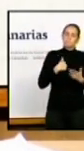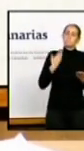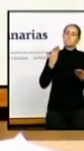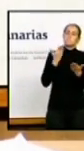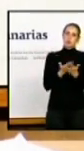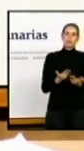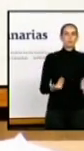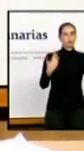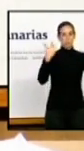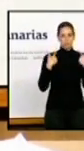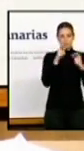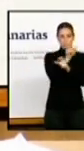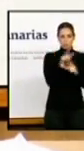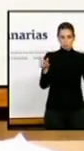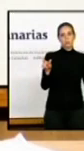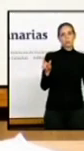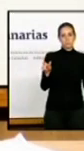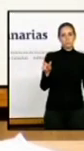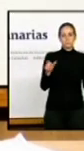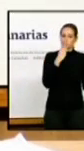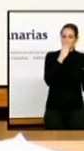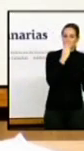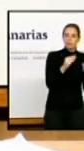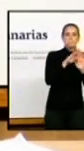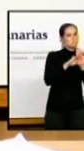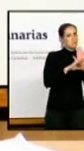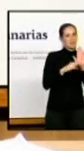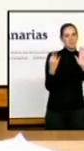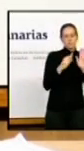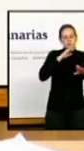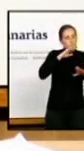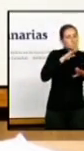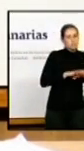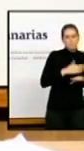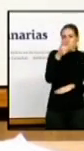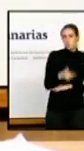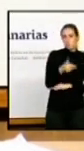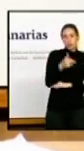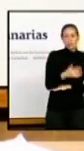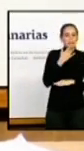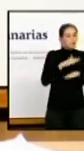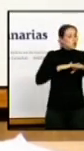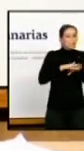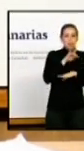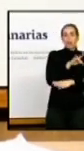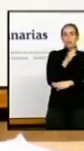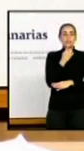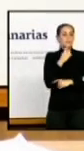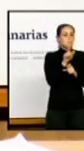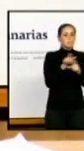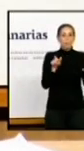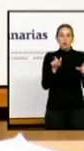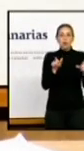practicar deporte de manera individual. Se suspende todo evento multitudinario. Se suspenden las salidas de residentes